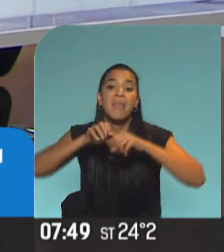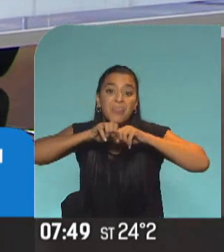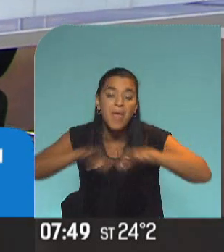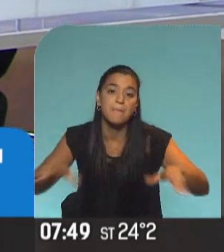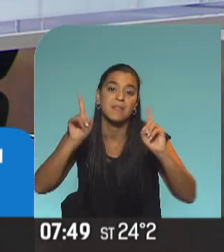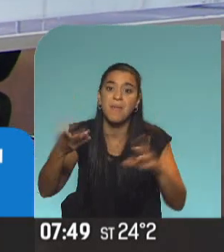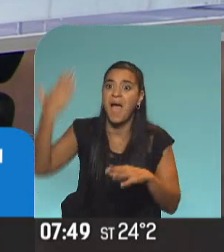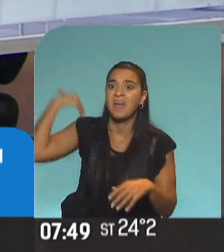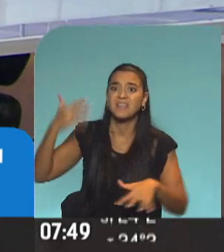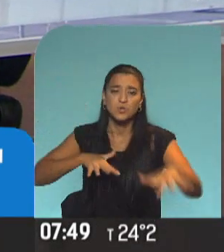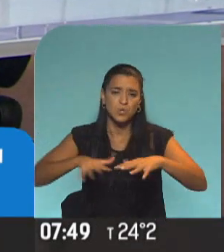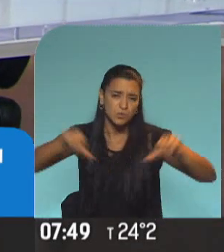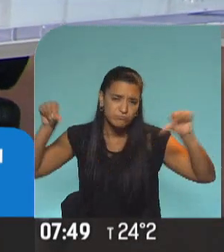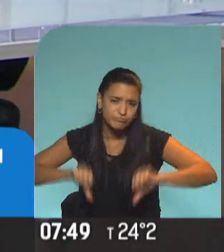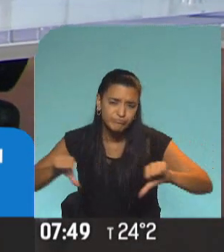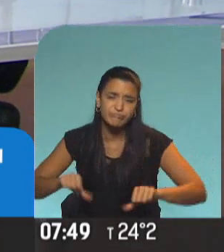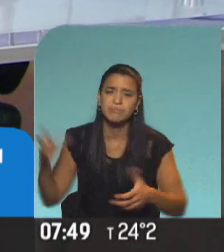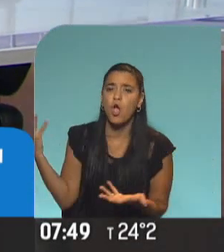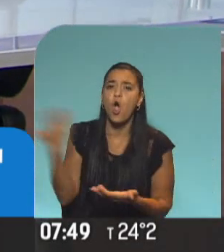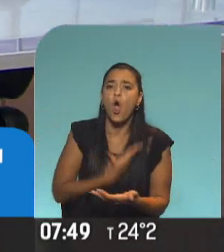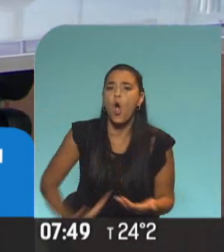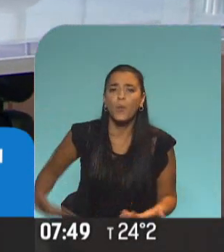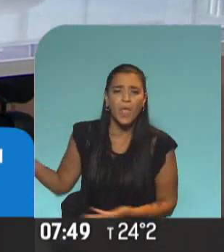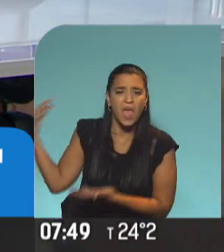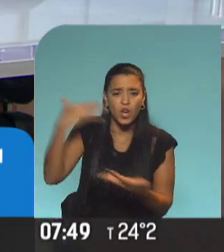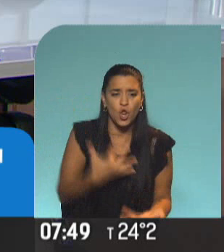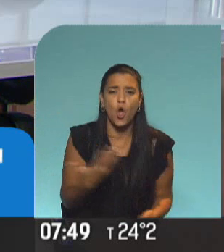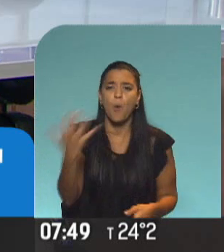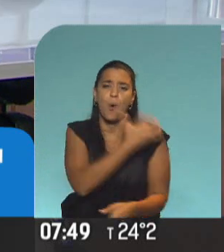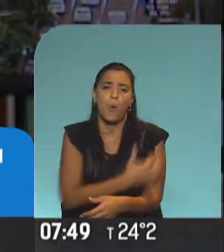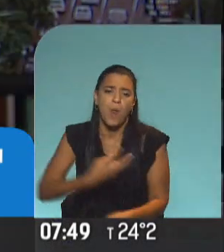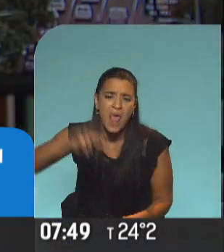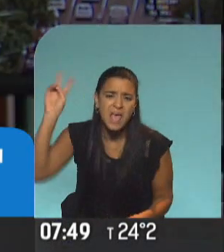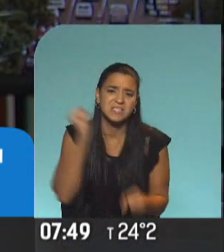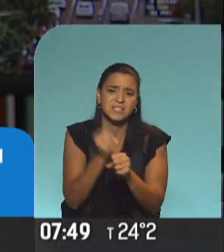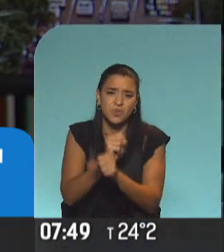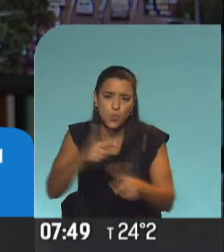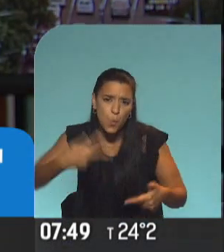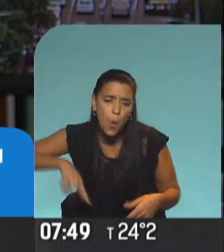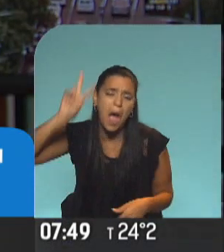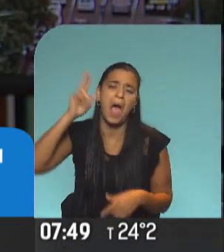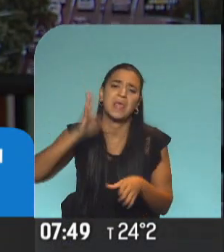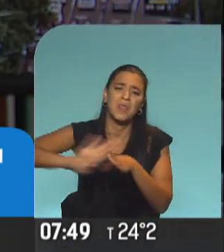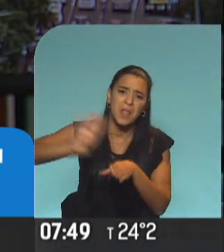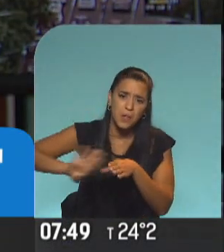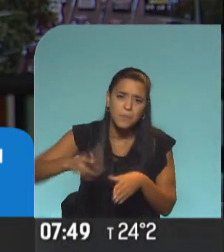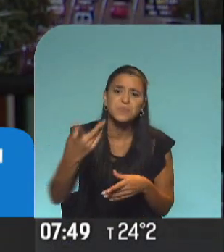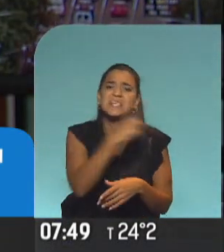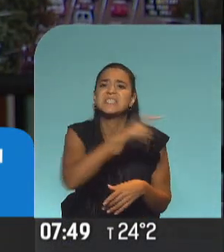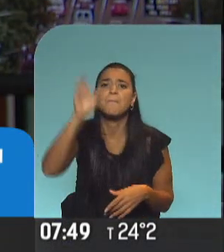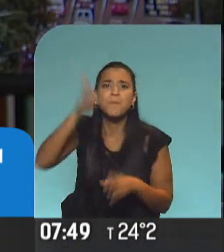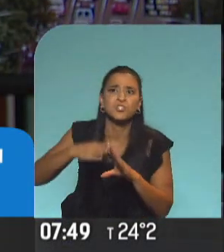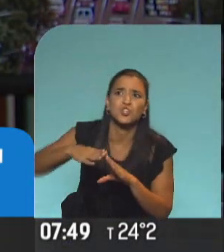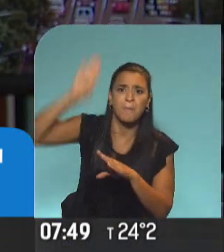situación ya crítica de haber recibido un gobierno que hubo de duplicar la pobreza, el desempleo, el endeudamiento lo puso por arriba del